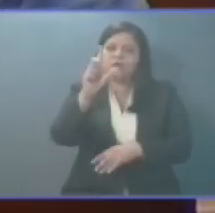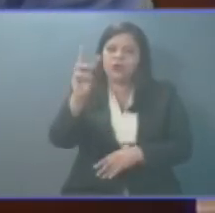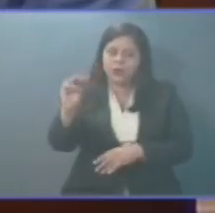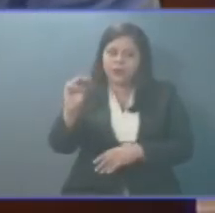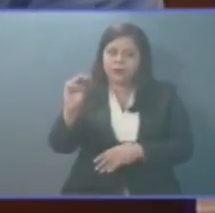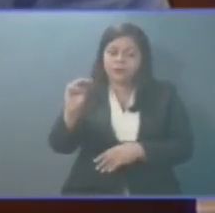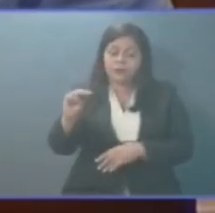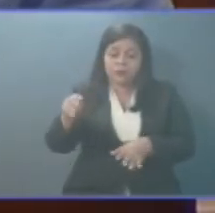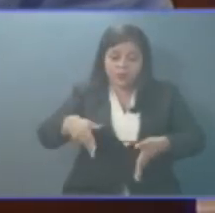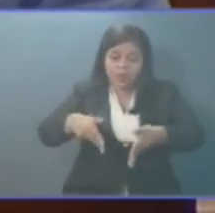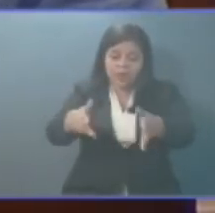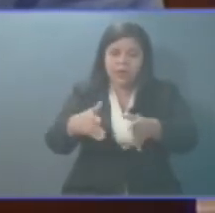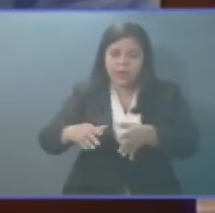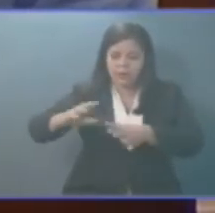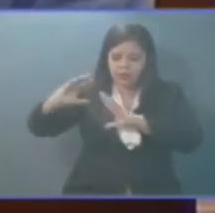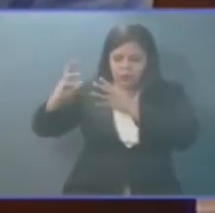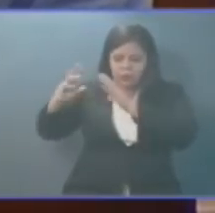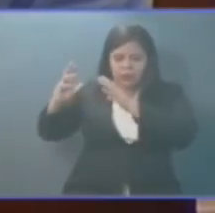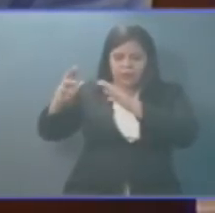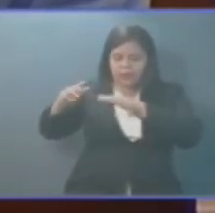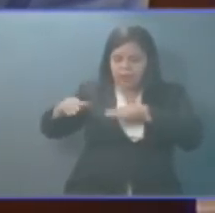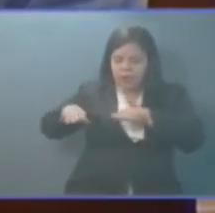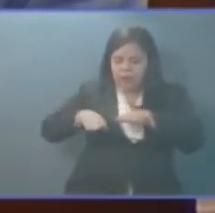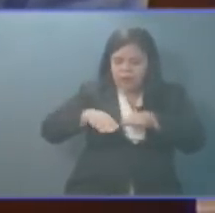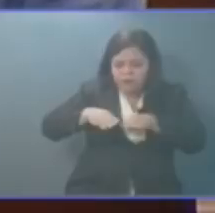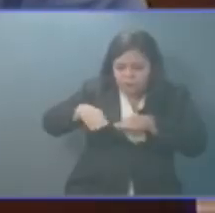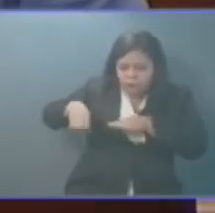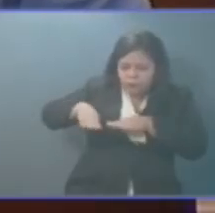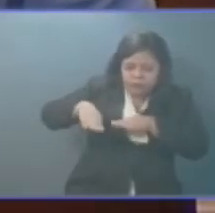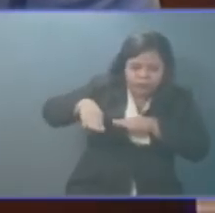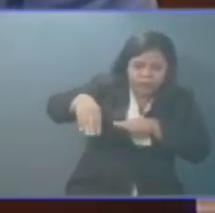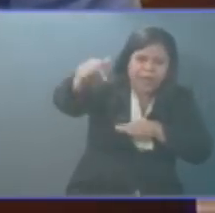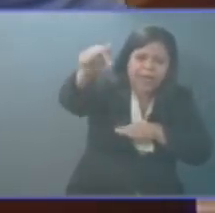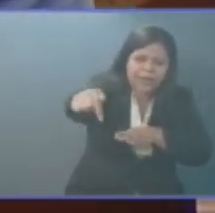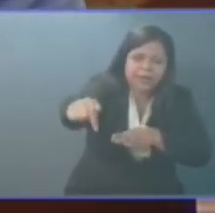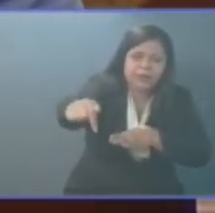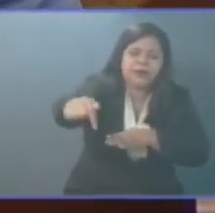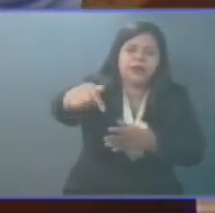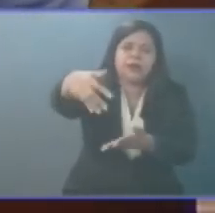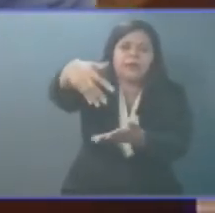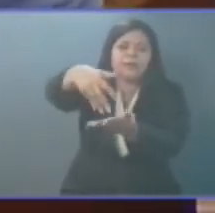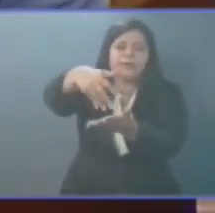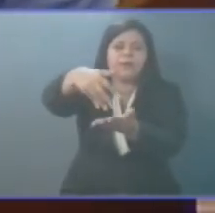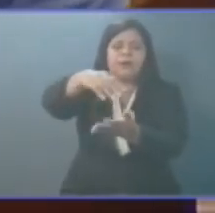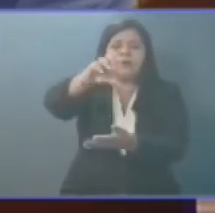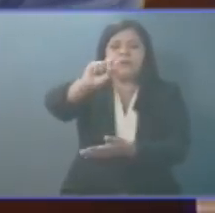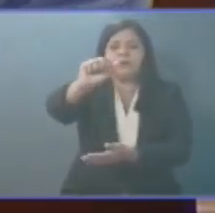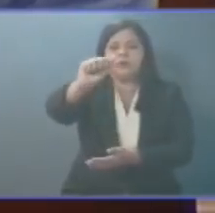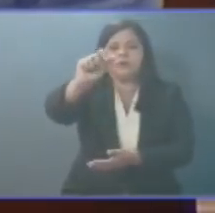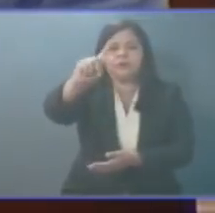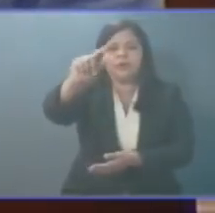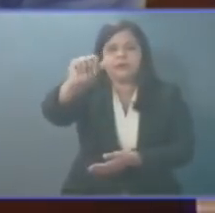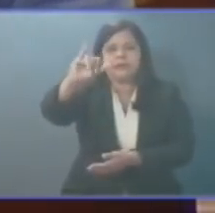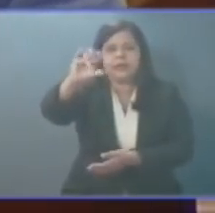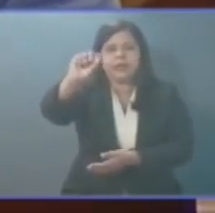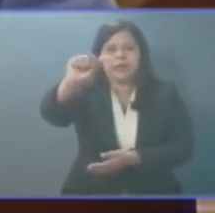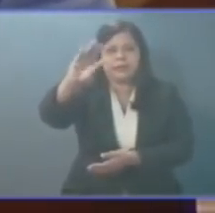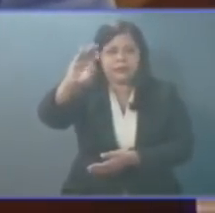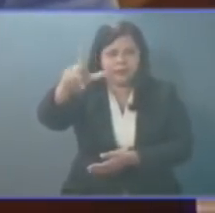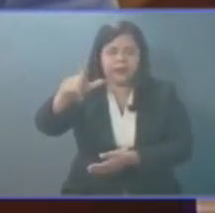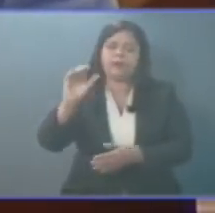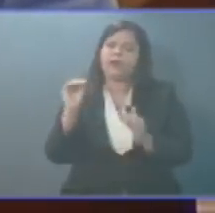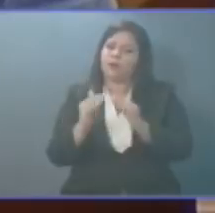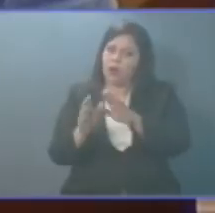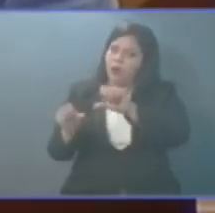límite departamental de Sonsonate hasta el desvío de Santa Isabel y Guatán. Otro proyecto importante fue la mejora de la